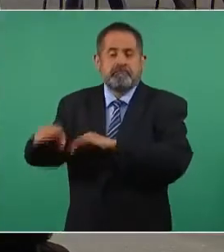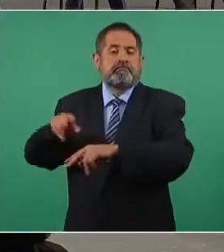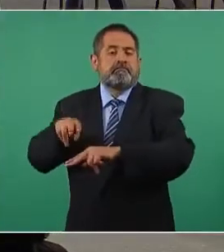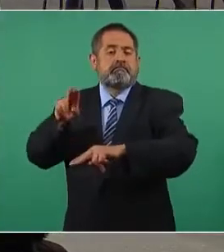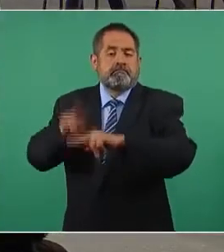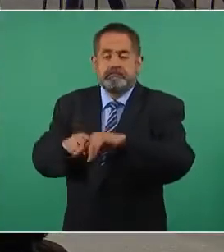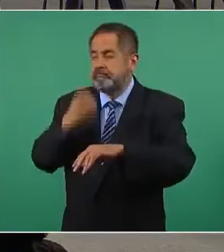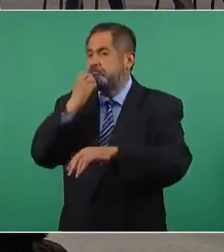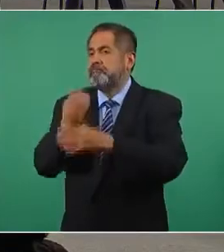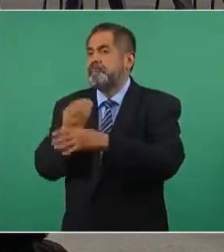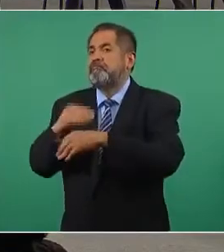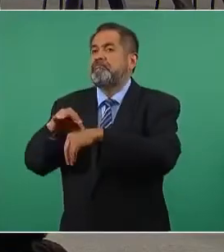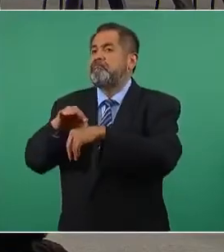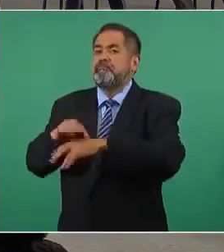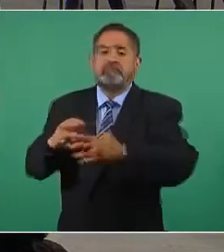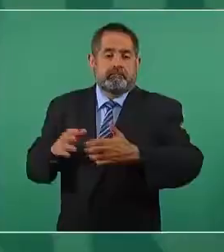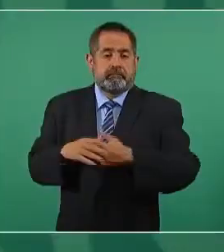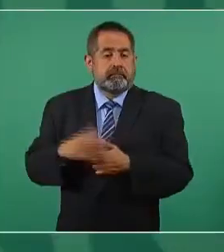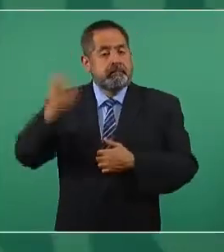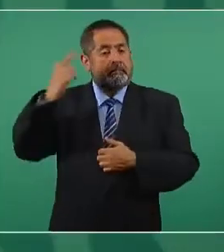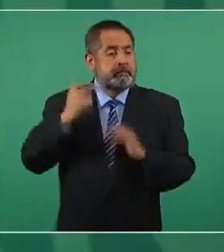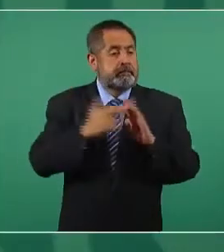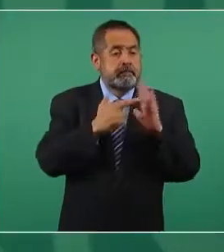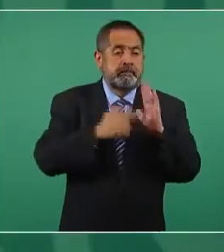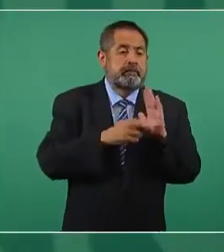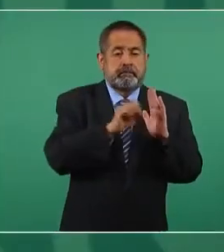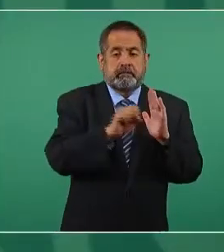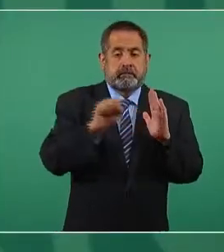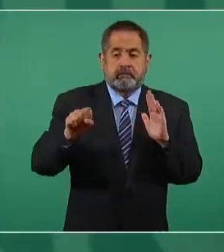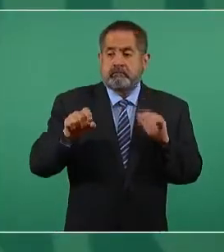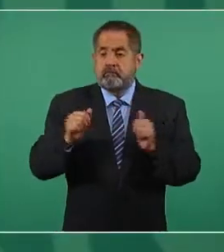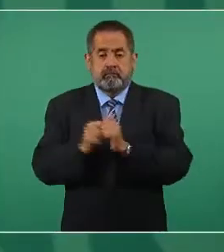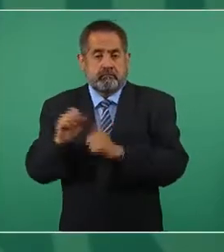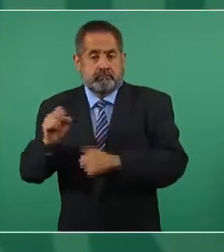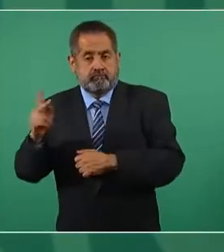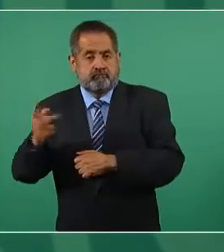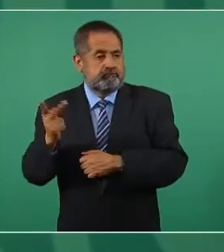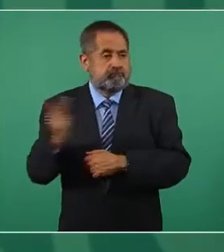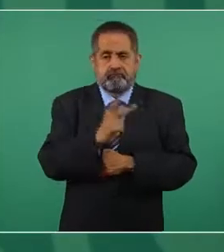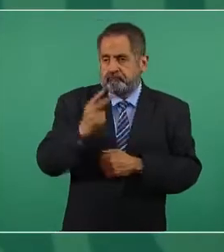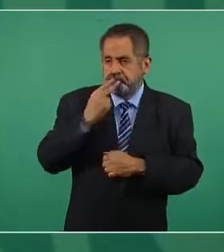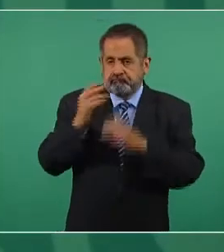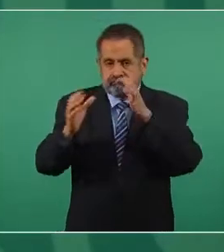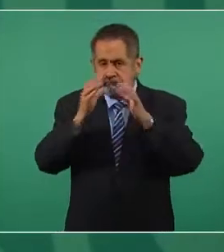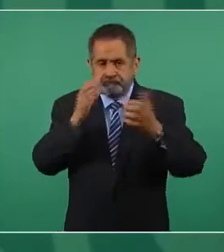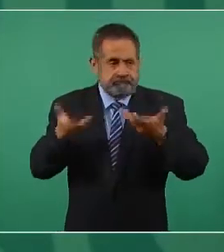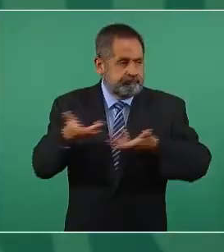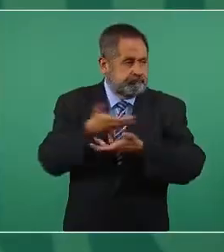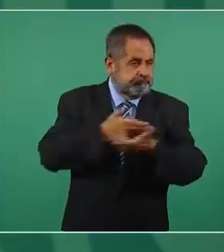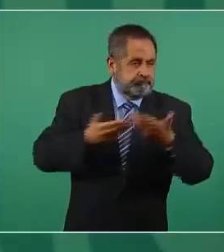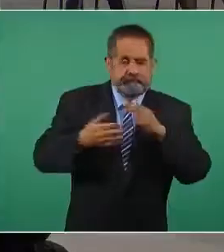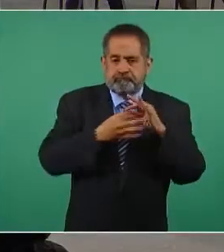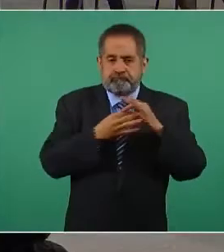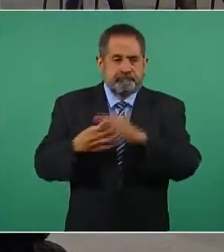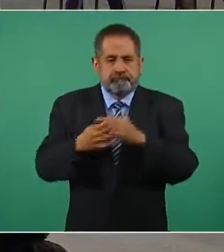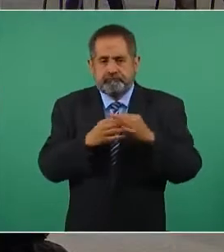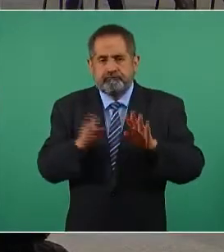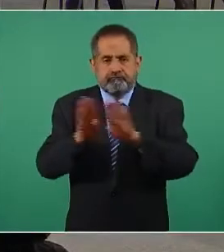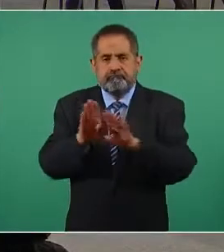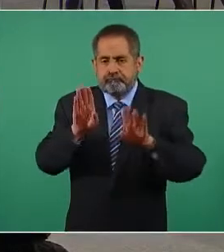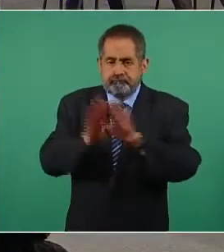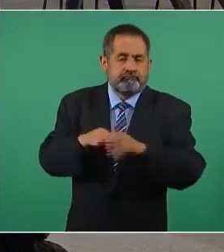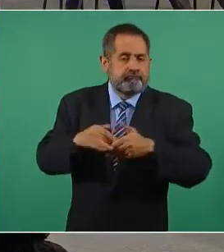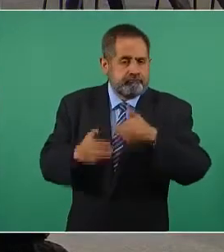la Secretaría de Salud, que hemos tenido precisamente una buena comunicación, que hemos estado analizando y seguiremos analizando